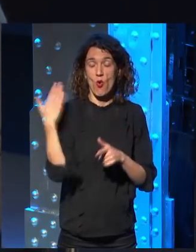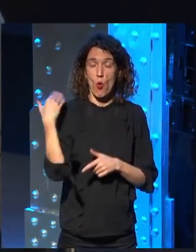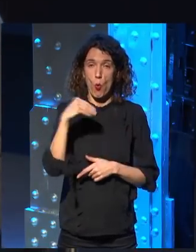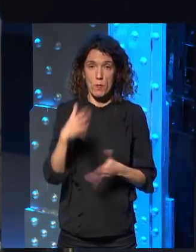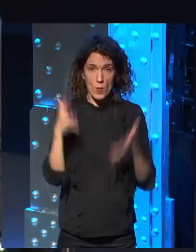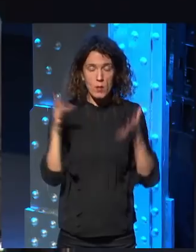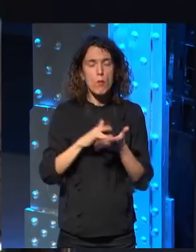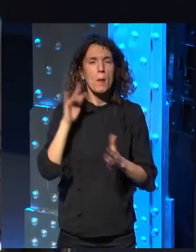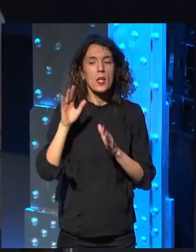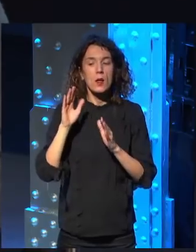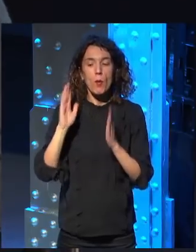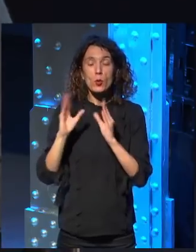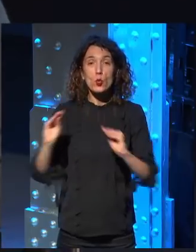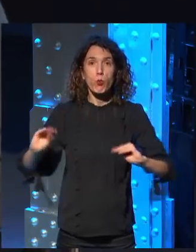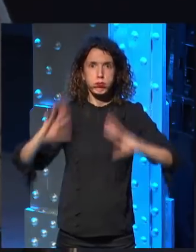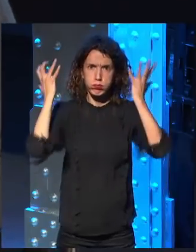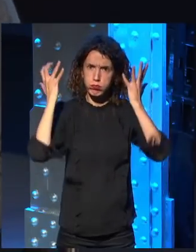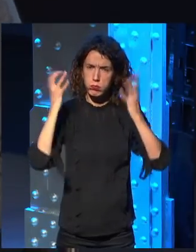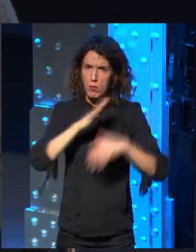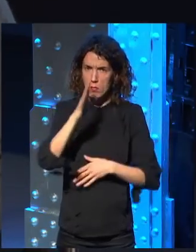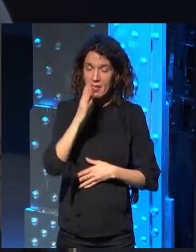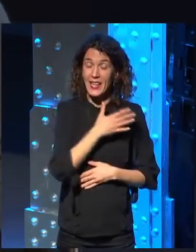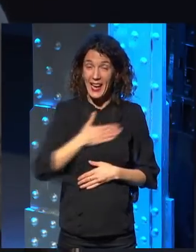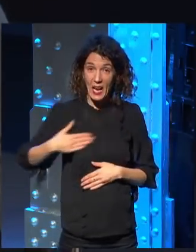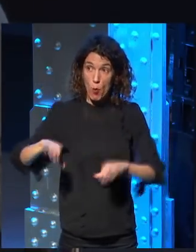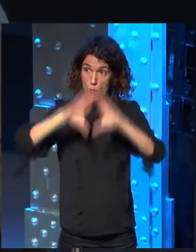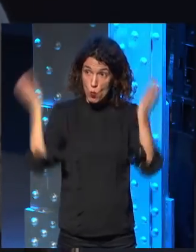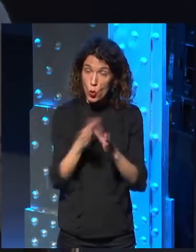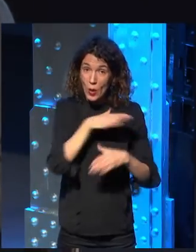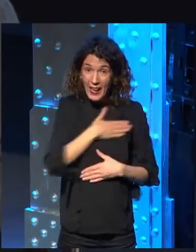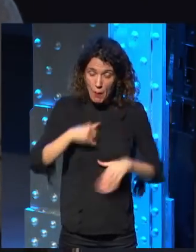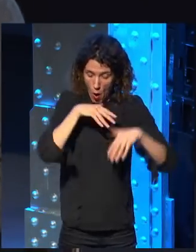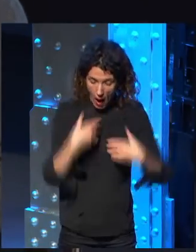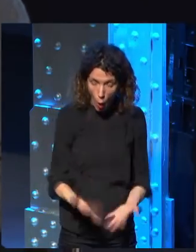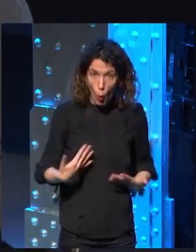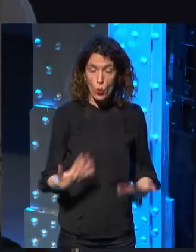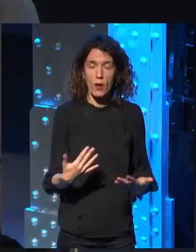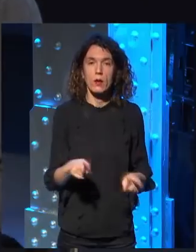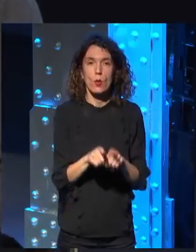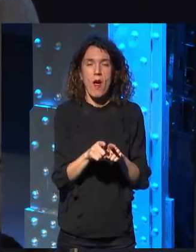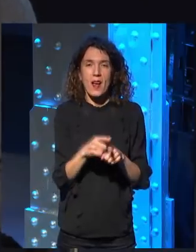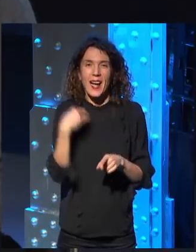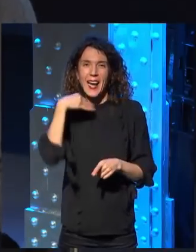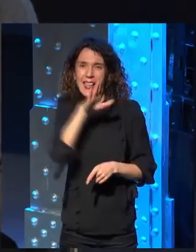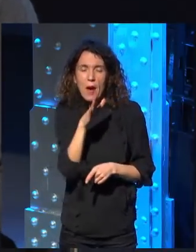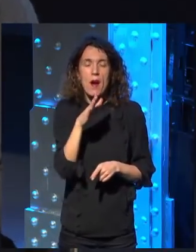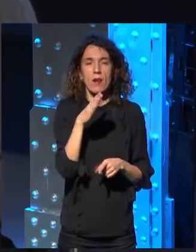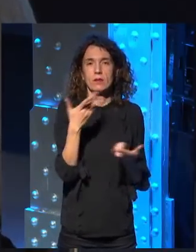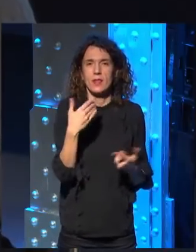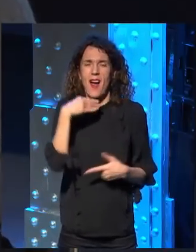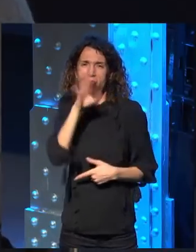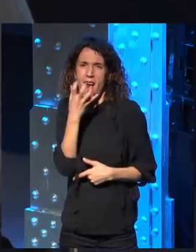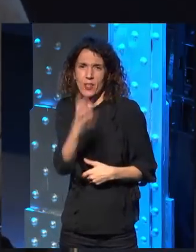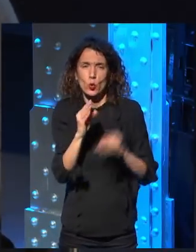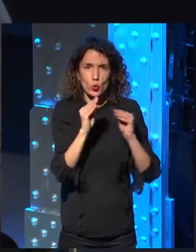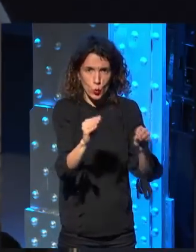parecía súper revolucionario, que decía, queremos el mundo y lo queremos ahora, ¿no? Y gritaba el ahora, el now, ¿no? Era un grito